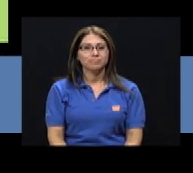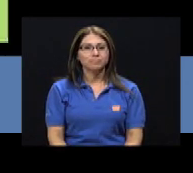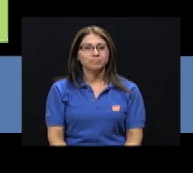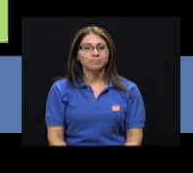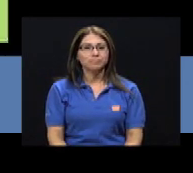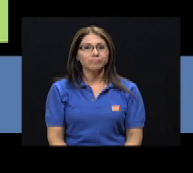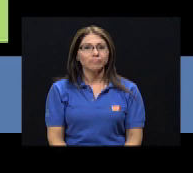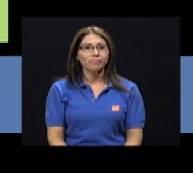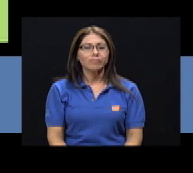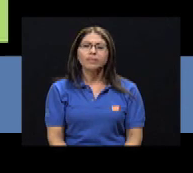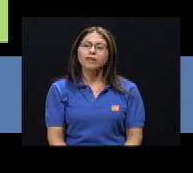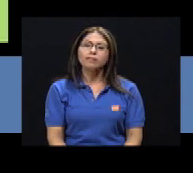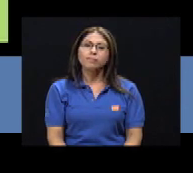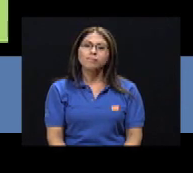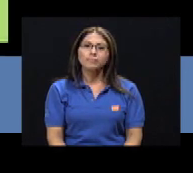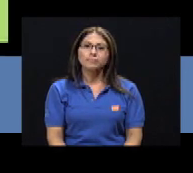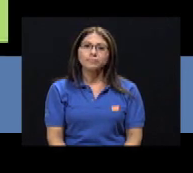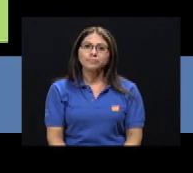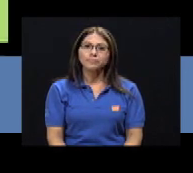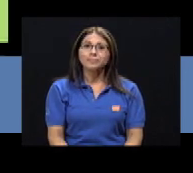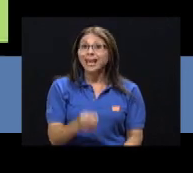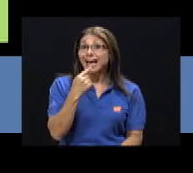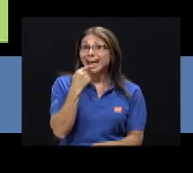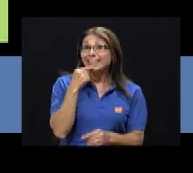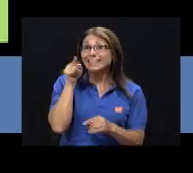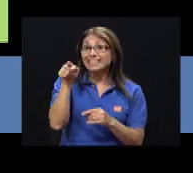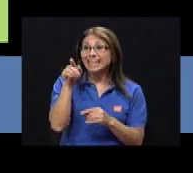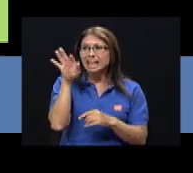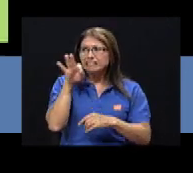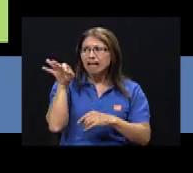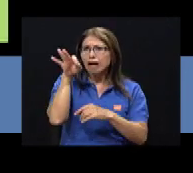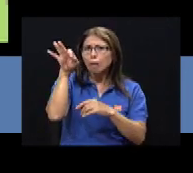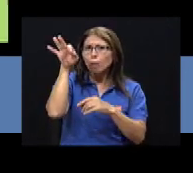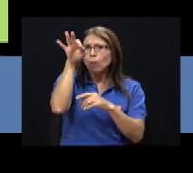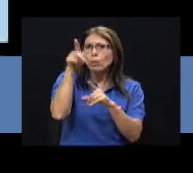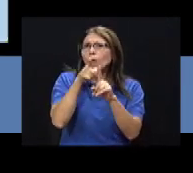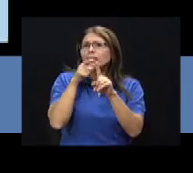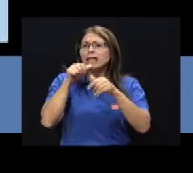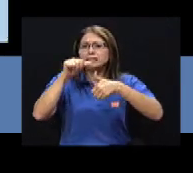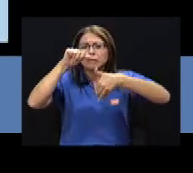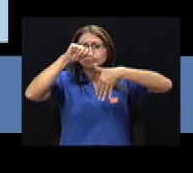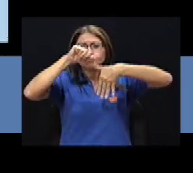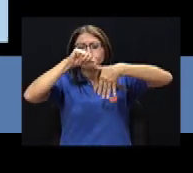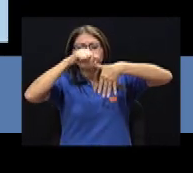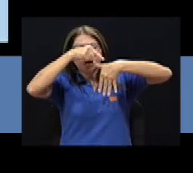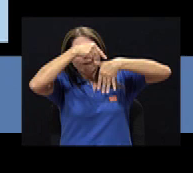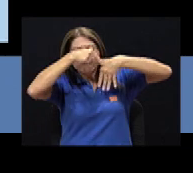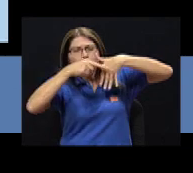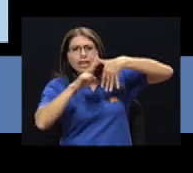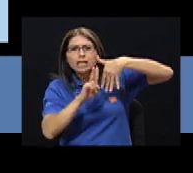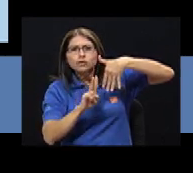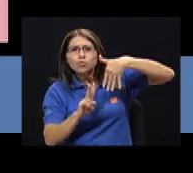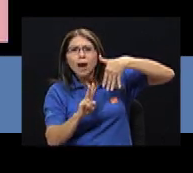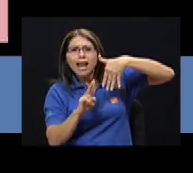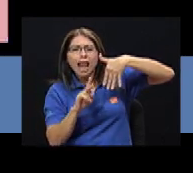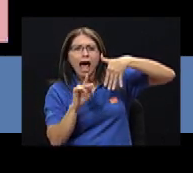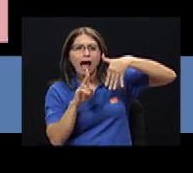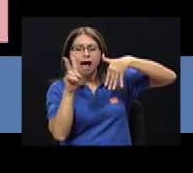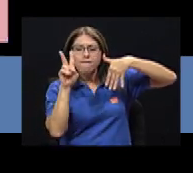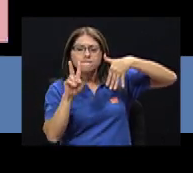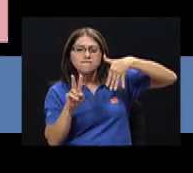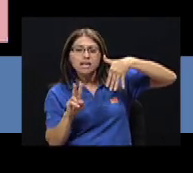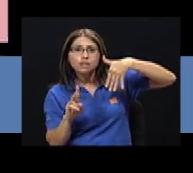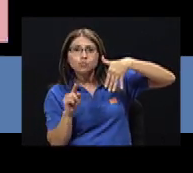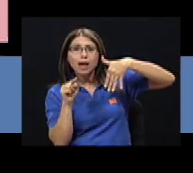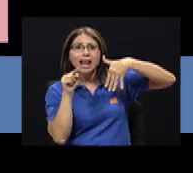Maldito sanjuro de Venezuela, radicó en Colombia, saltó por